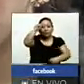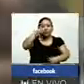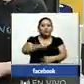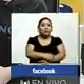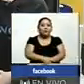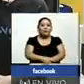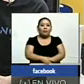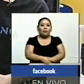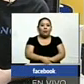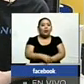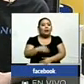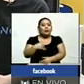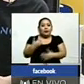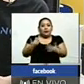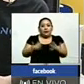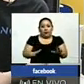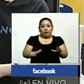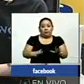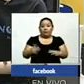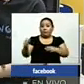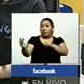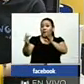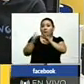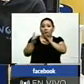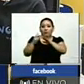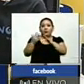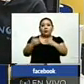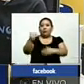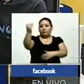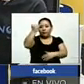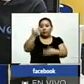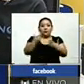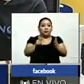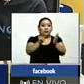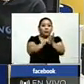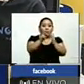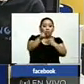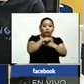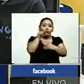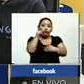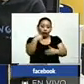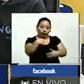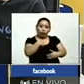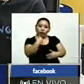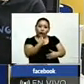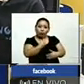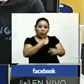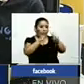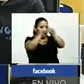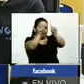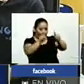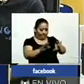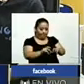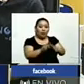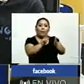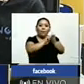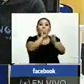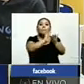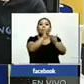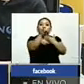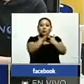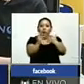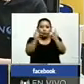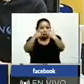laboral. Conexión nos da los cursos, pero ya en el programa tú te involucras en diferentes proyectos con las